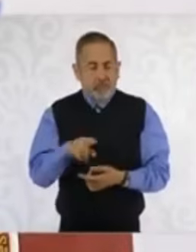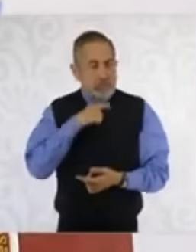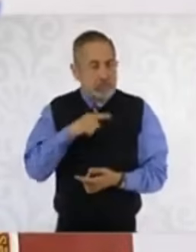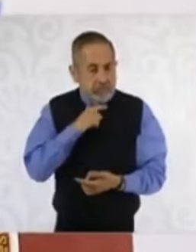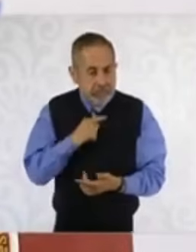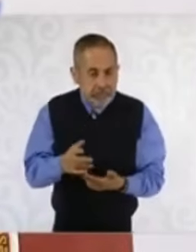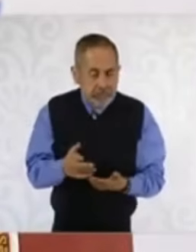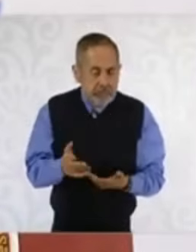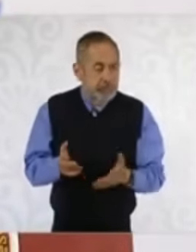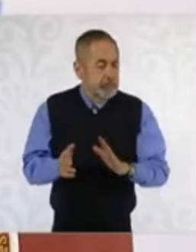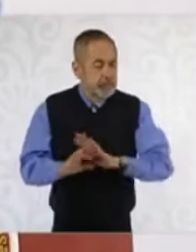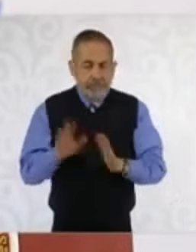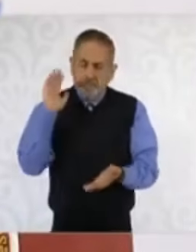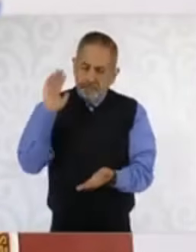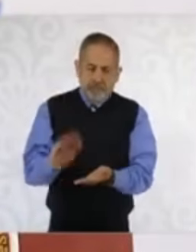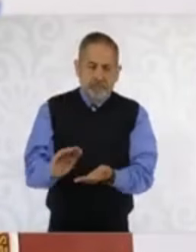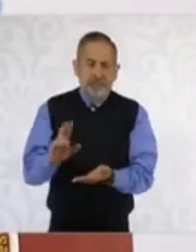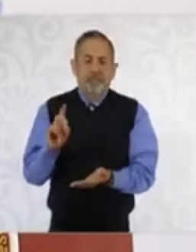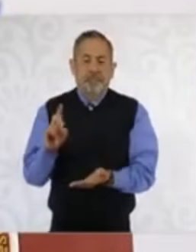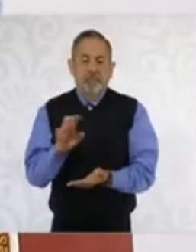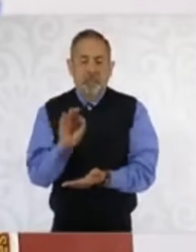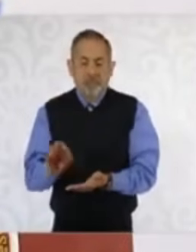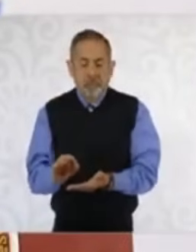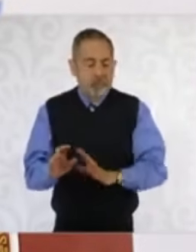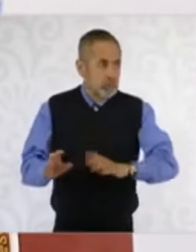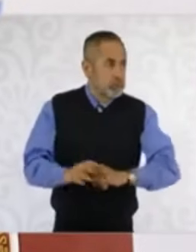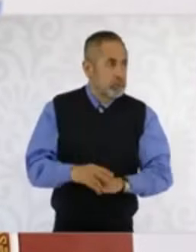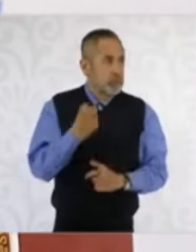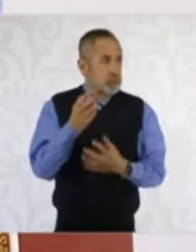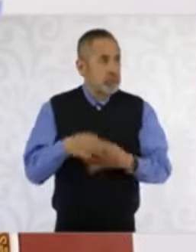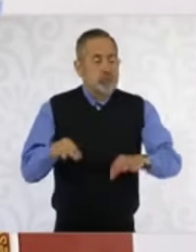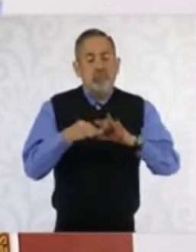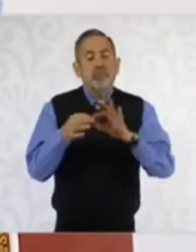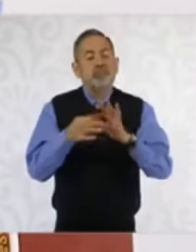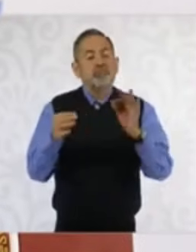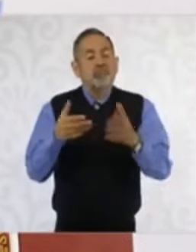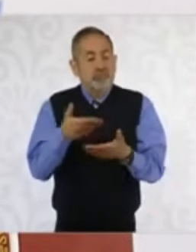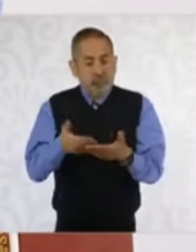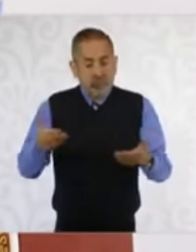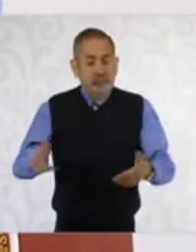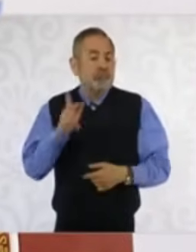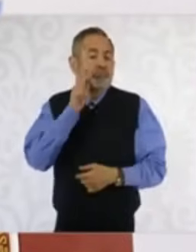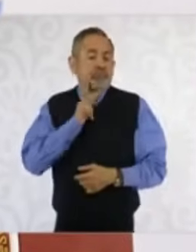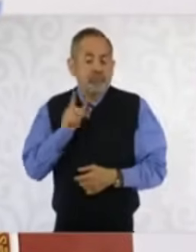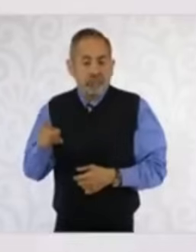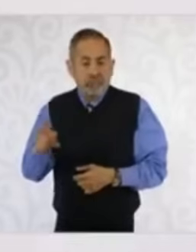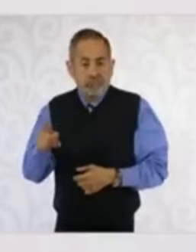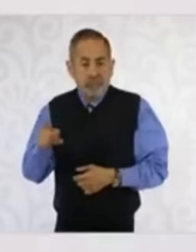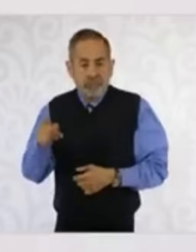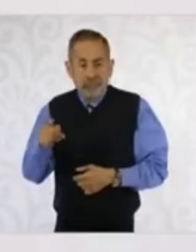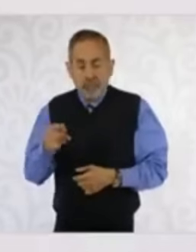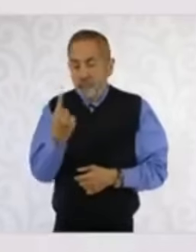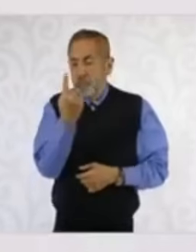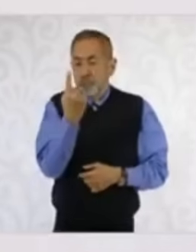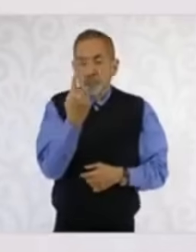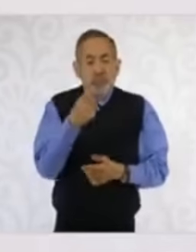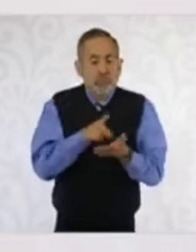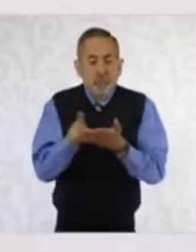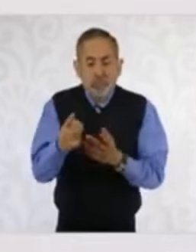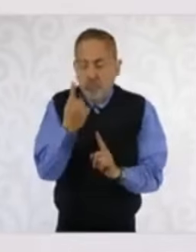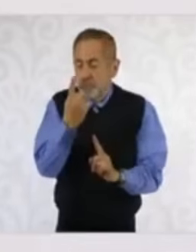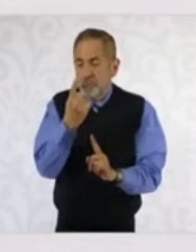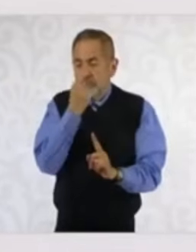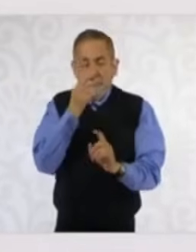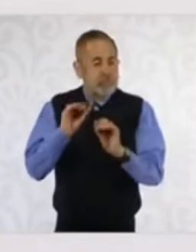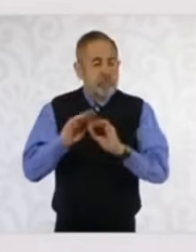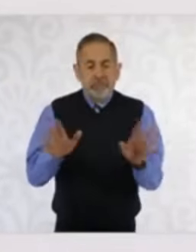Muchos están al pendiente de cómo esto va a impactar en sus bolsillos y en su calidad de vida. Primero que nada, ¿qué es la pensión mínima garantizada?